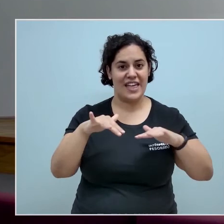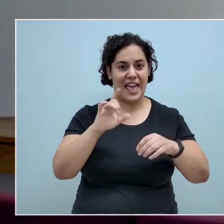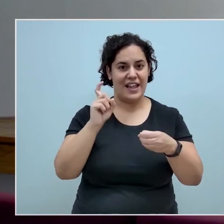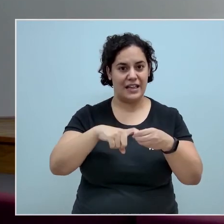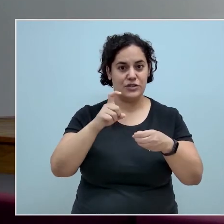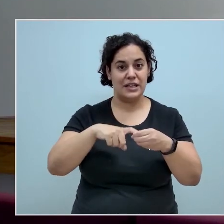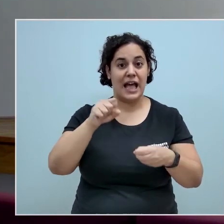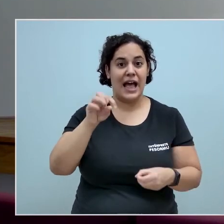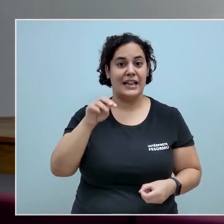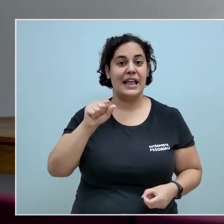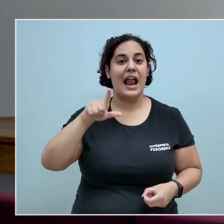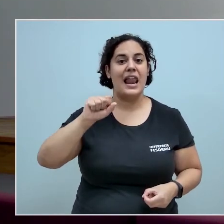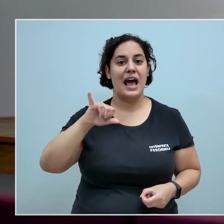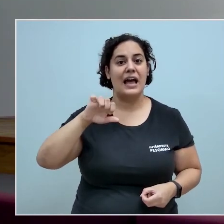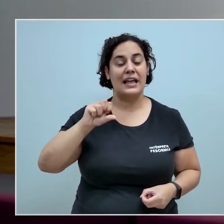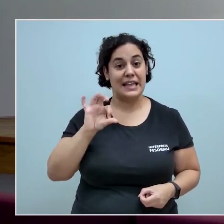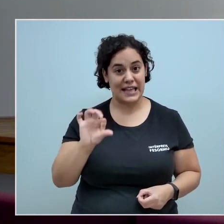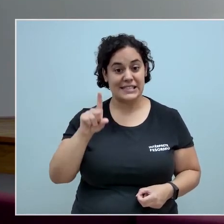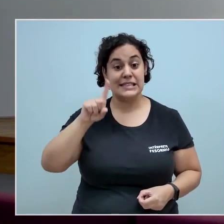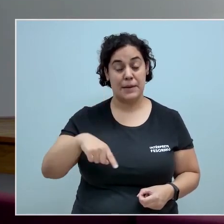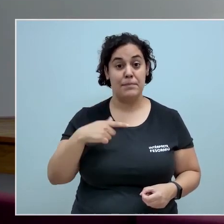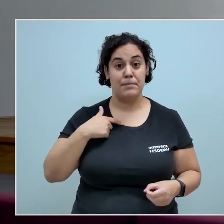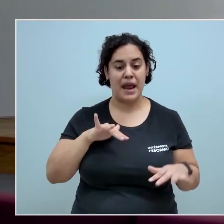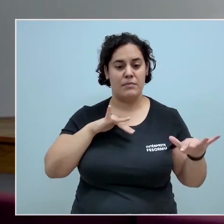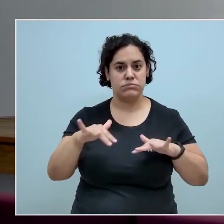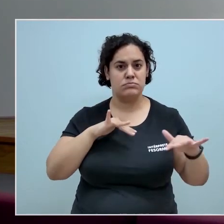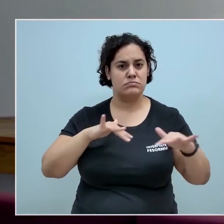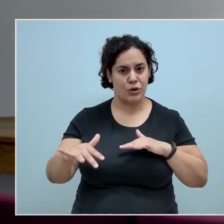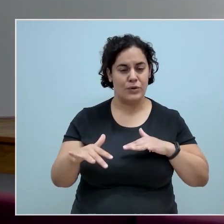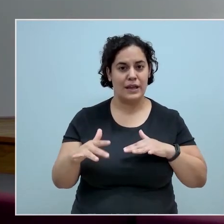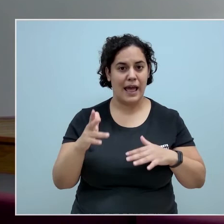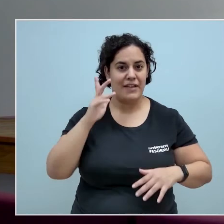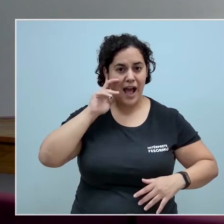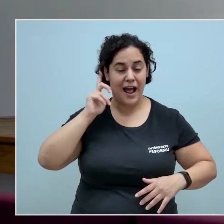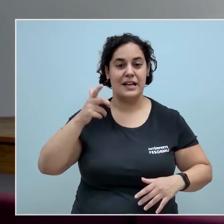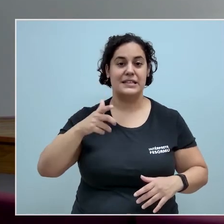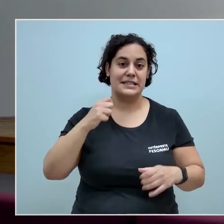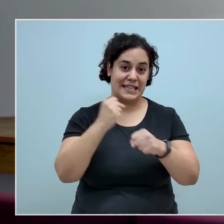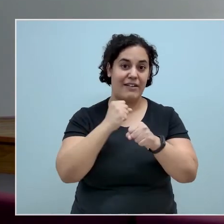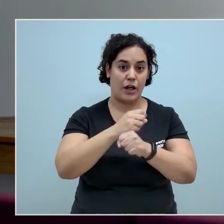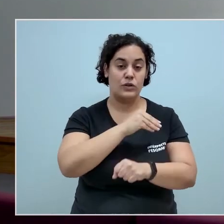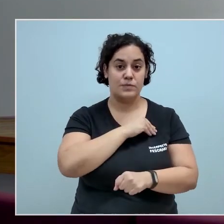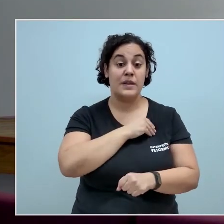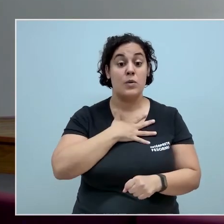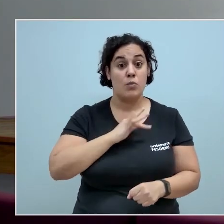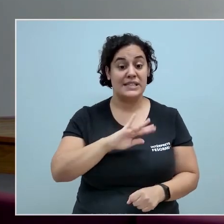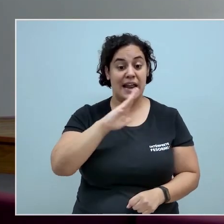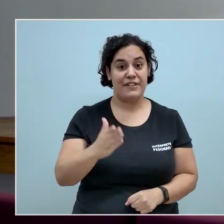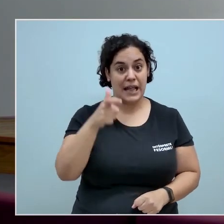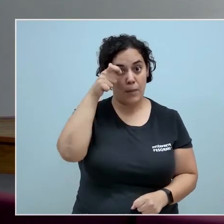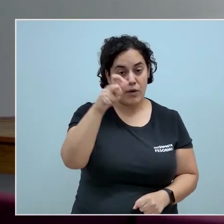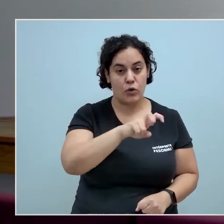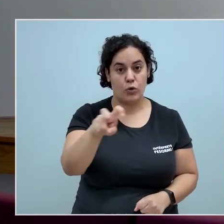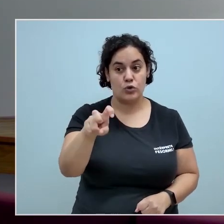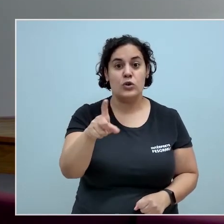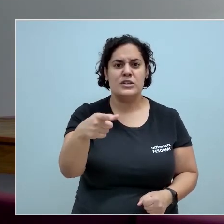de Atalayas también había pinchado en la de Totana y que probablemente habría afectados más en otros municipios, no solo en Totana. No sé si hay